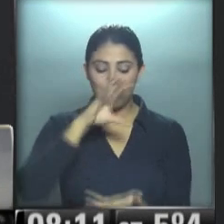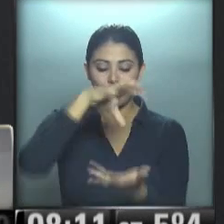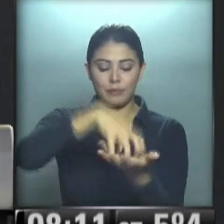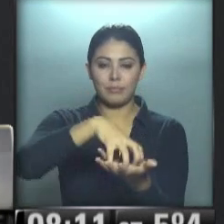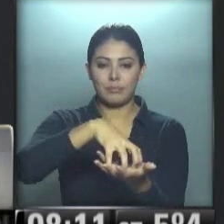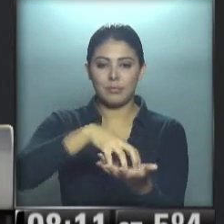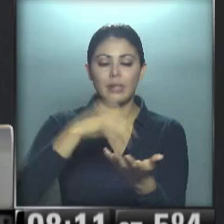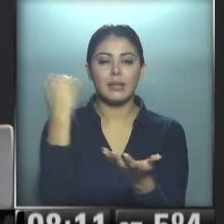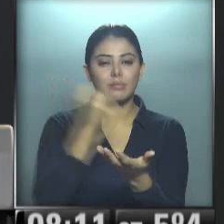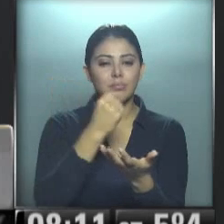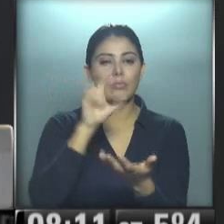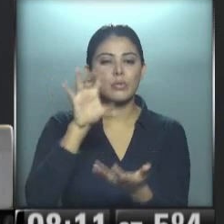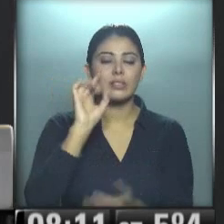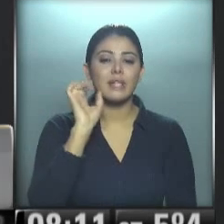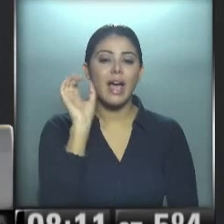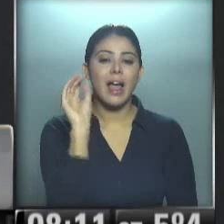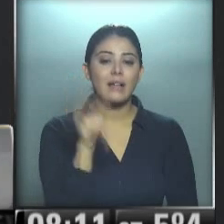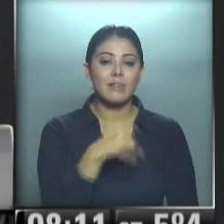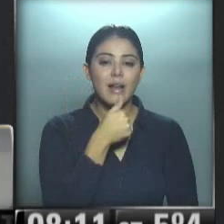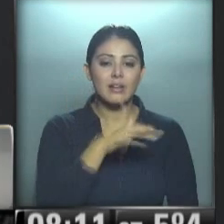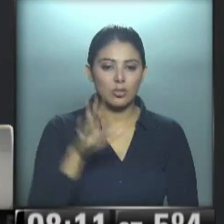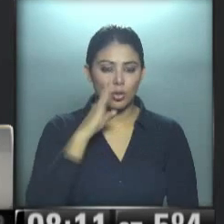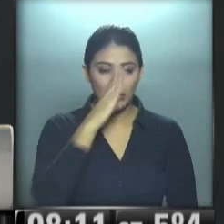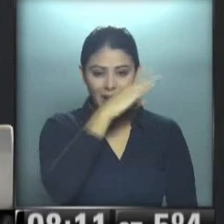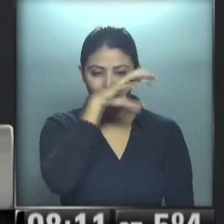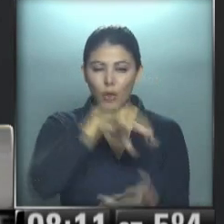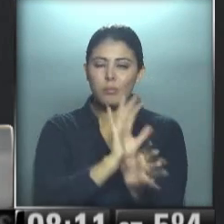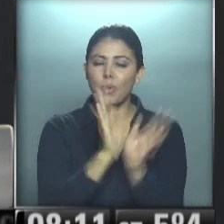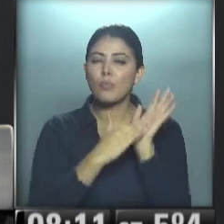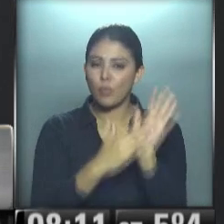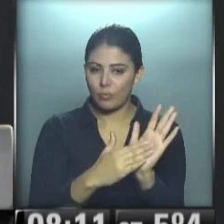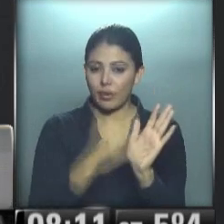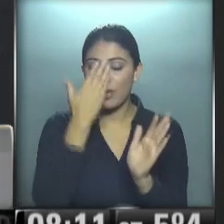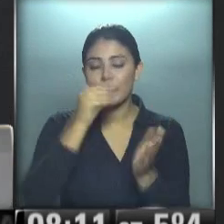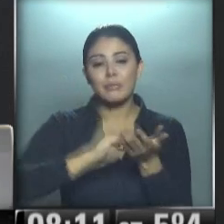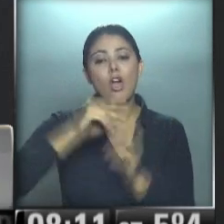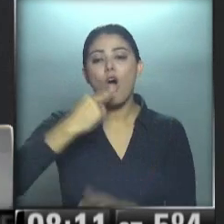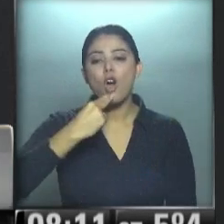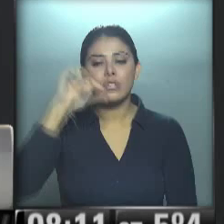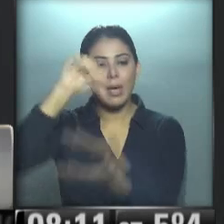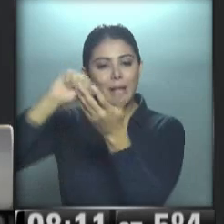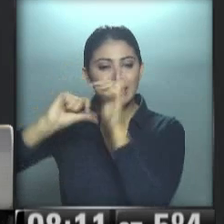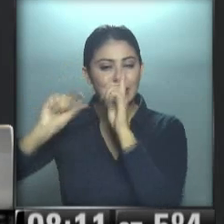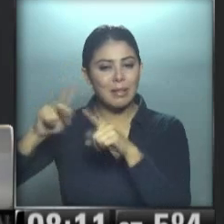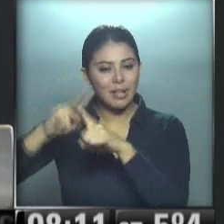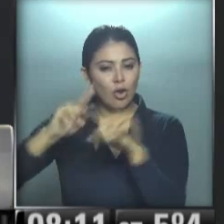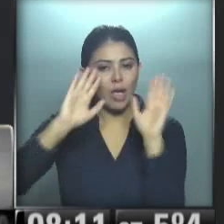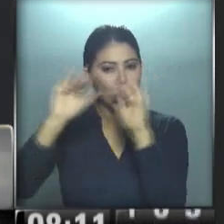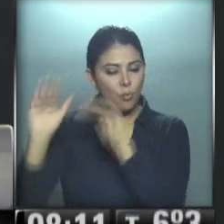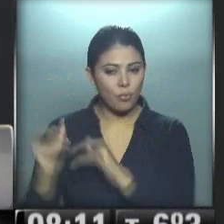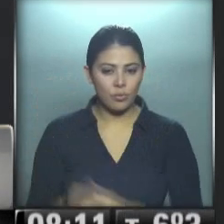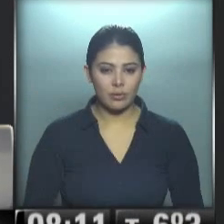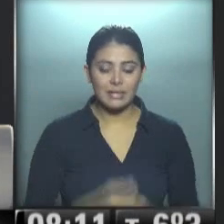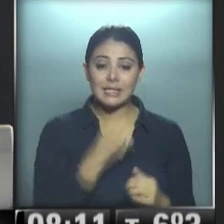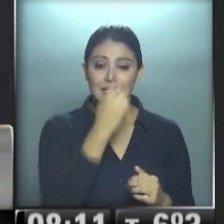en pilcaniyeu en rionegro existen 11 países que dominan esta tecnología y esto